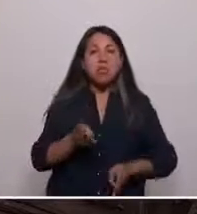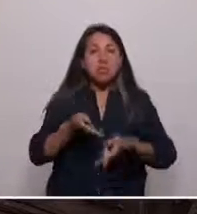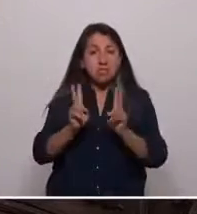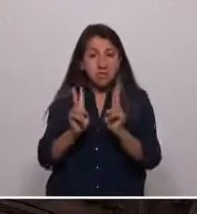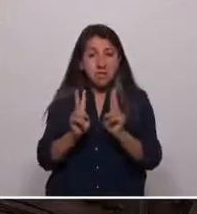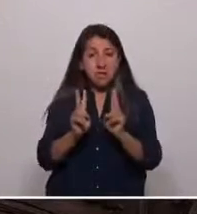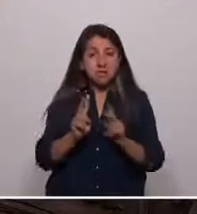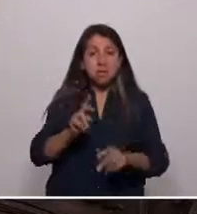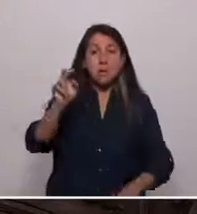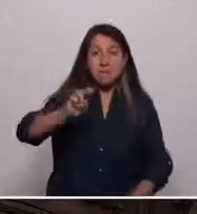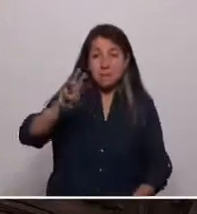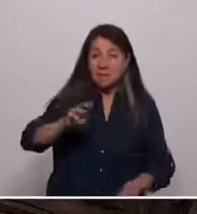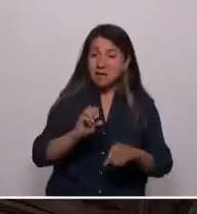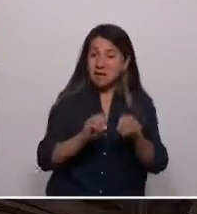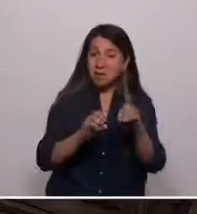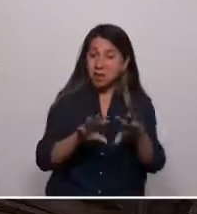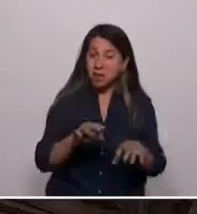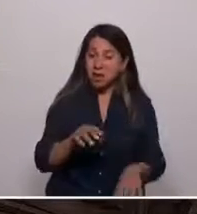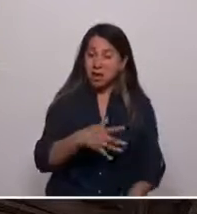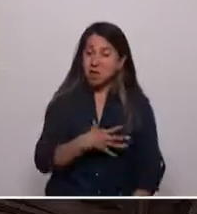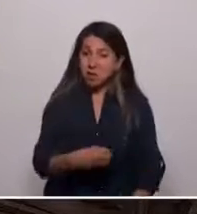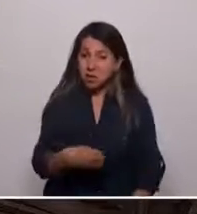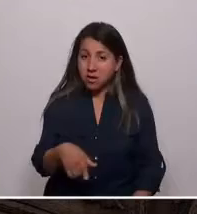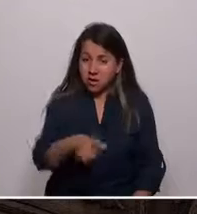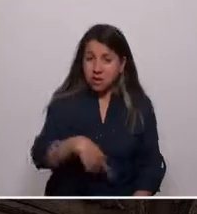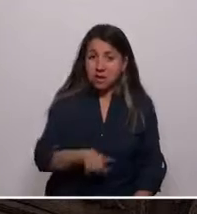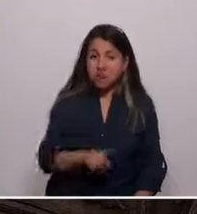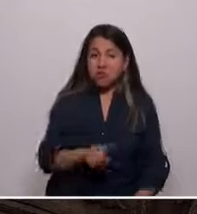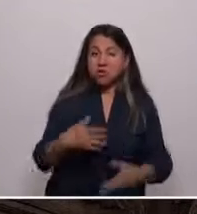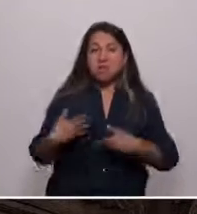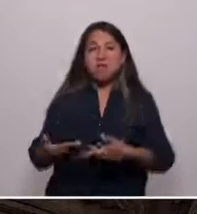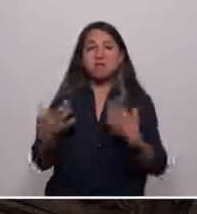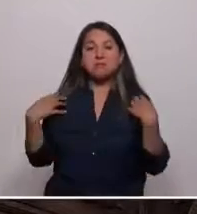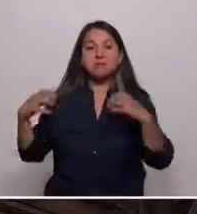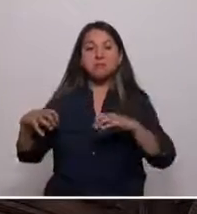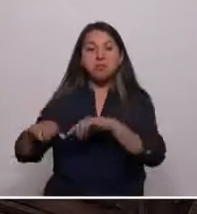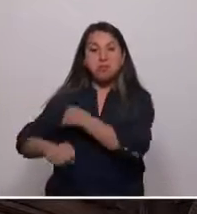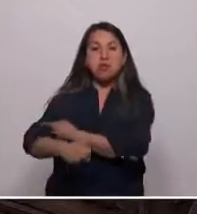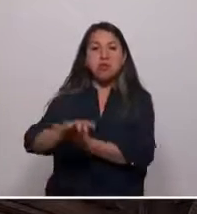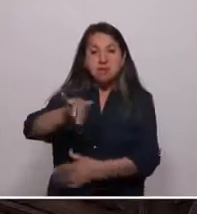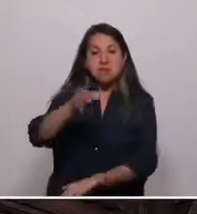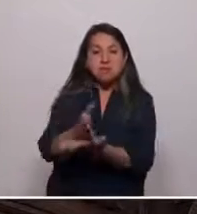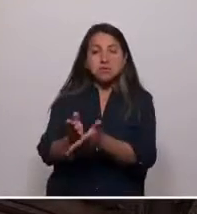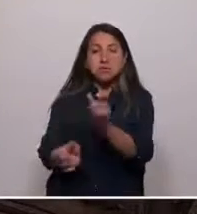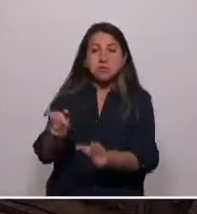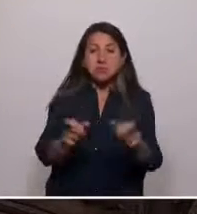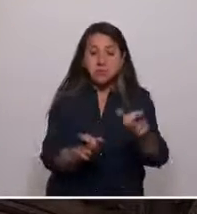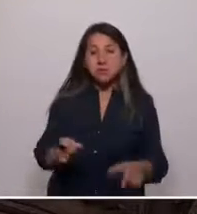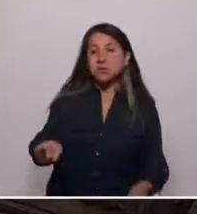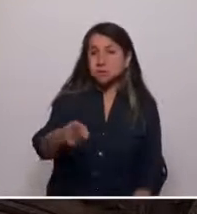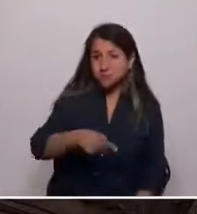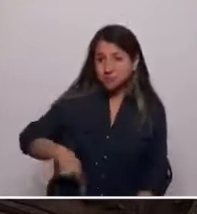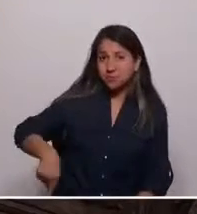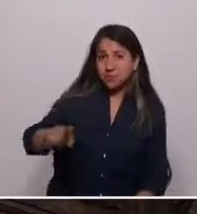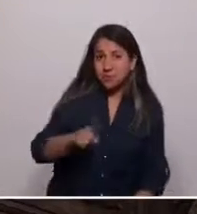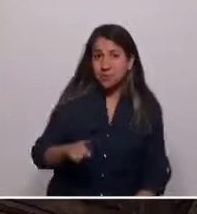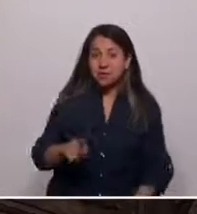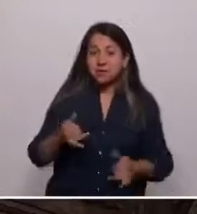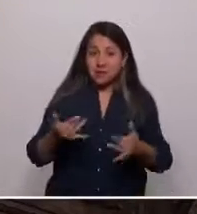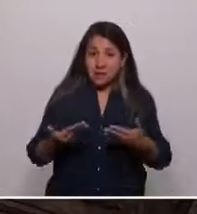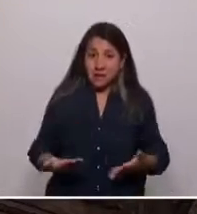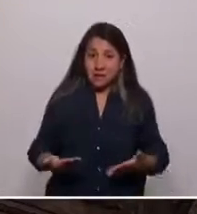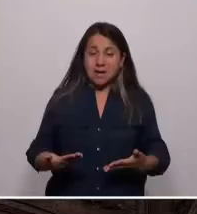de los padres para educar a los hijos, que se dará poder de decisión a las personas, que se está aquí